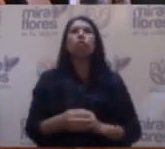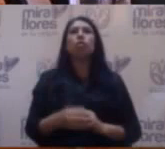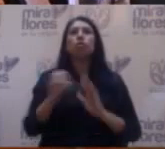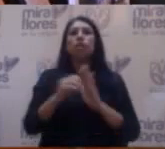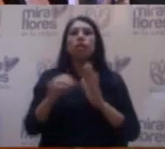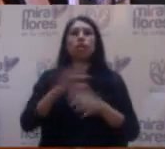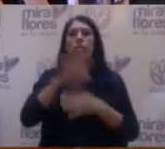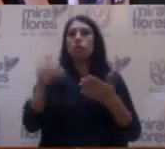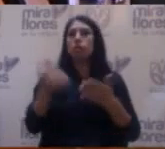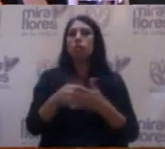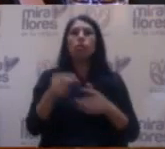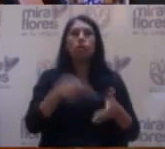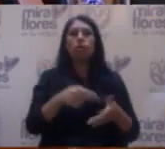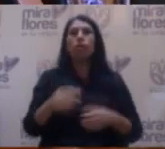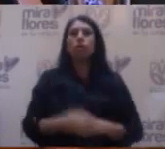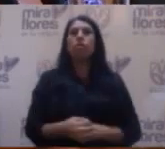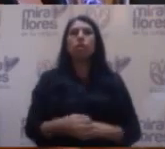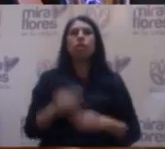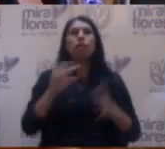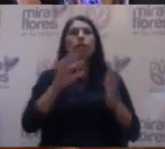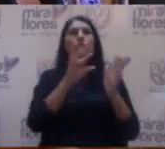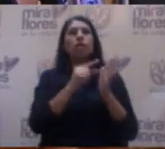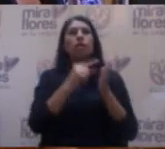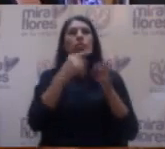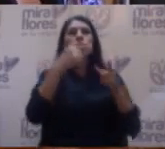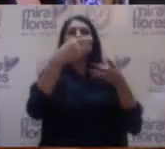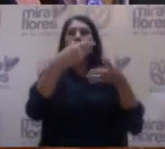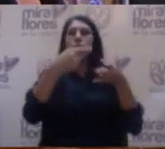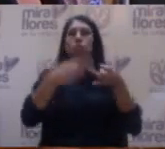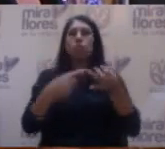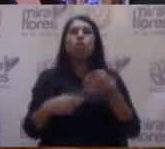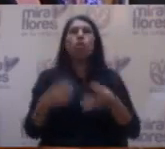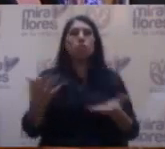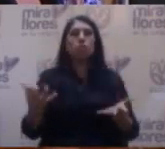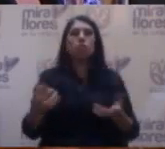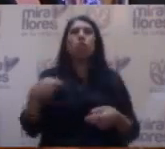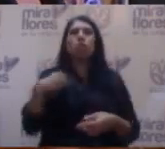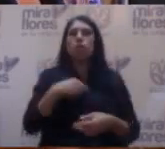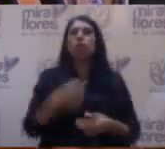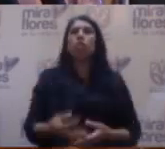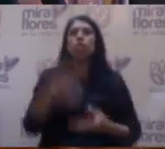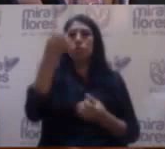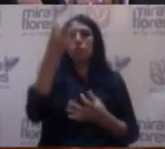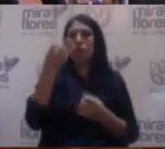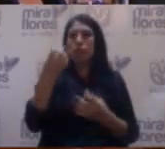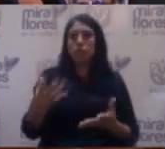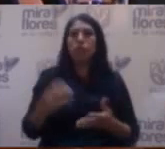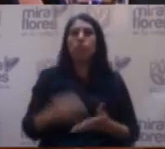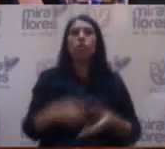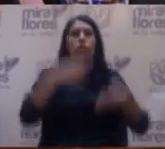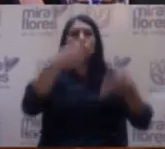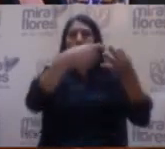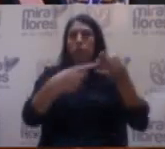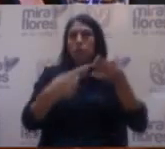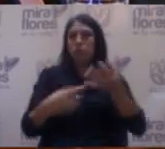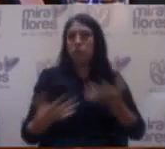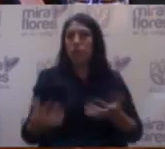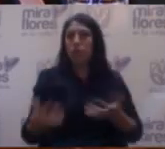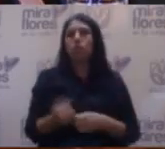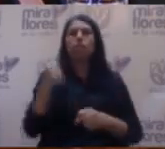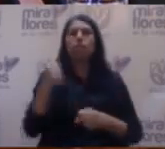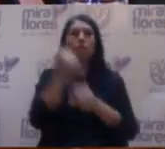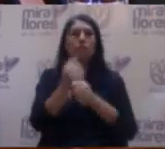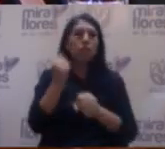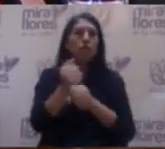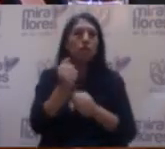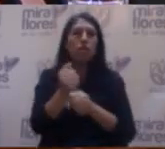proceso. Se destacó en esa oportunidad que habíamos cumplido con los tres pasos dentro de este año de trabajo arduo, que